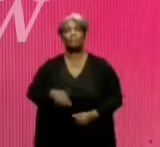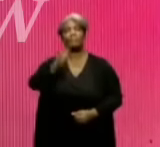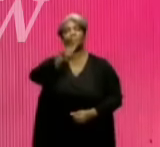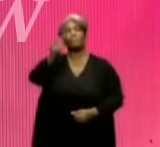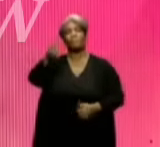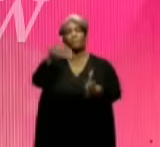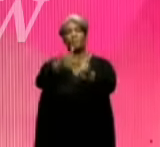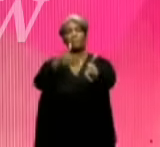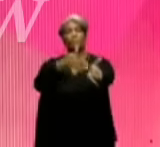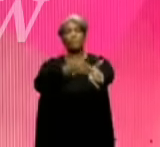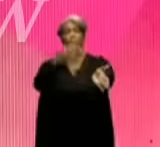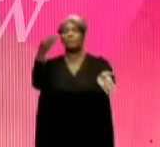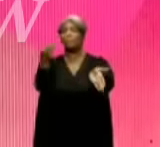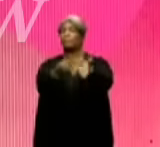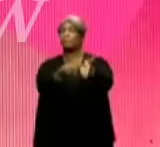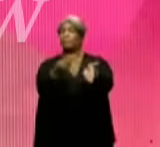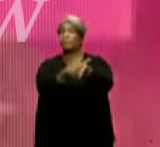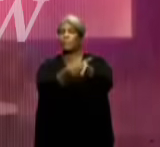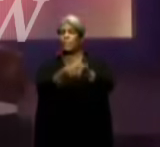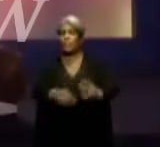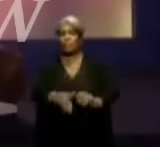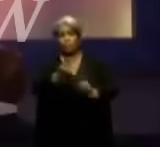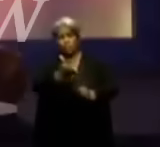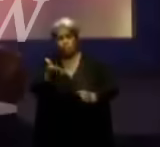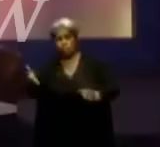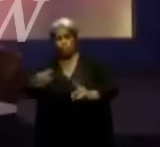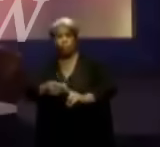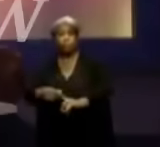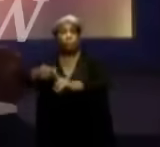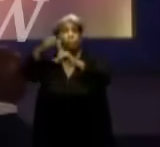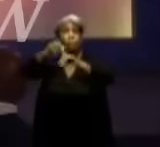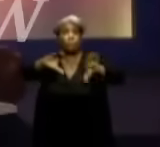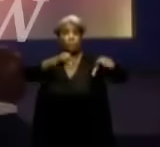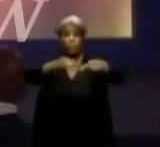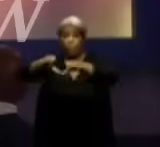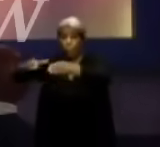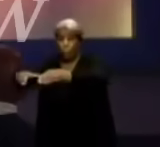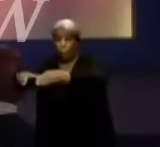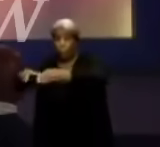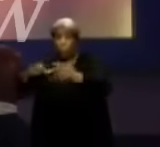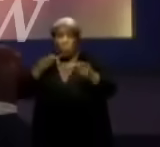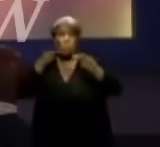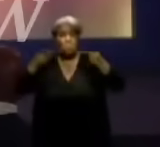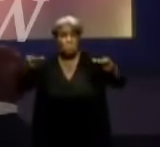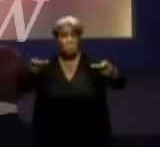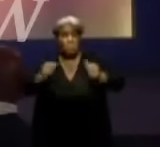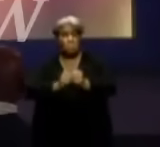22 millones de pesos en obras especiales para los sectores populares seleccionados